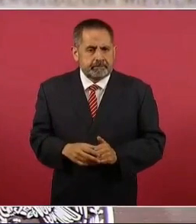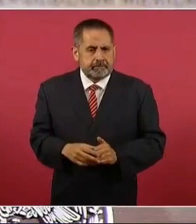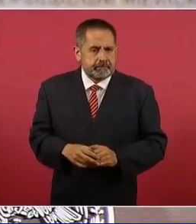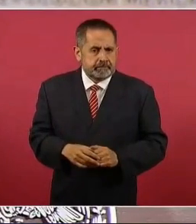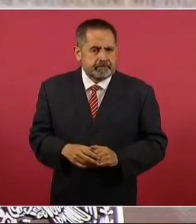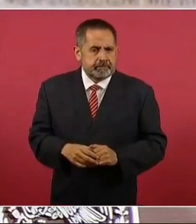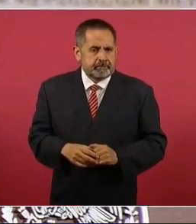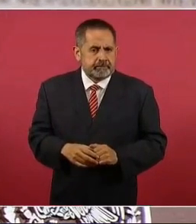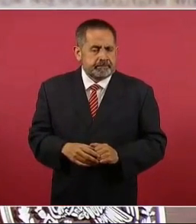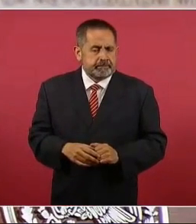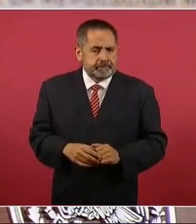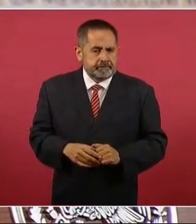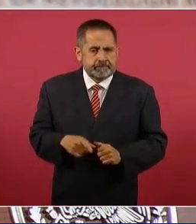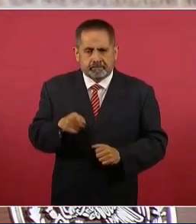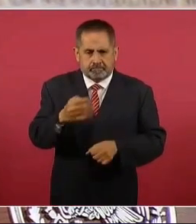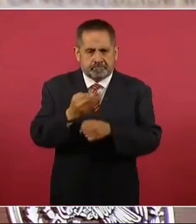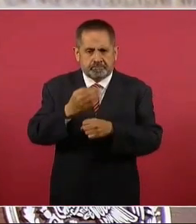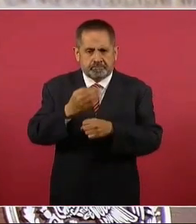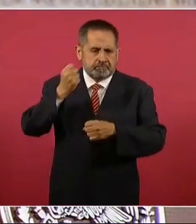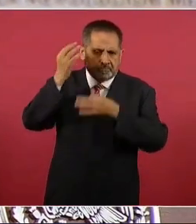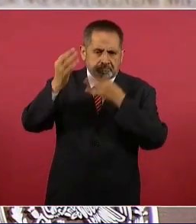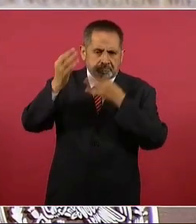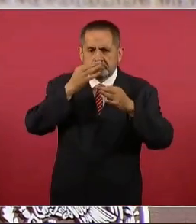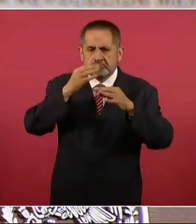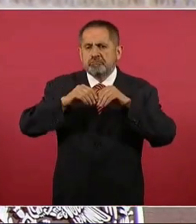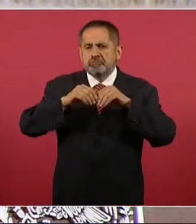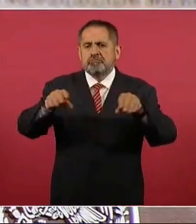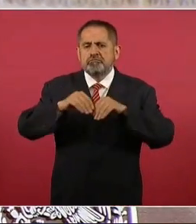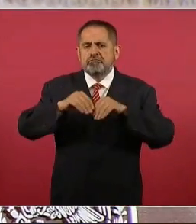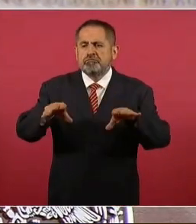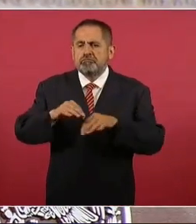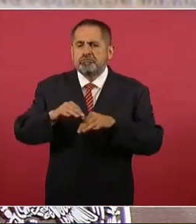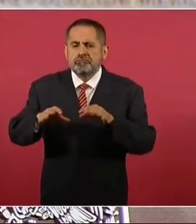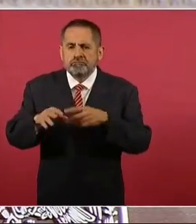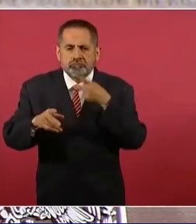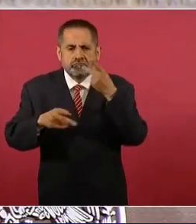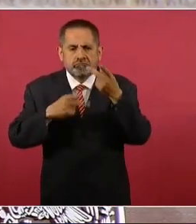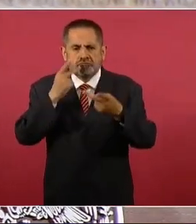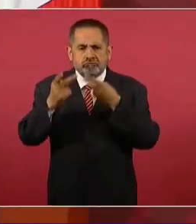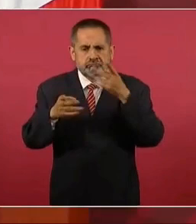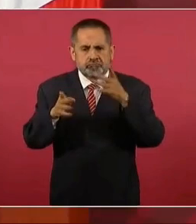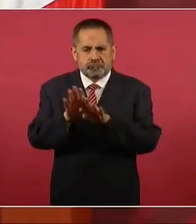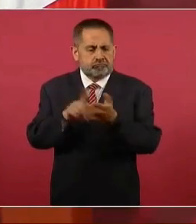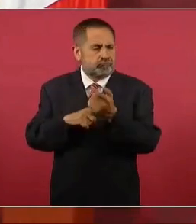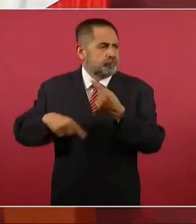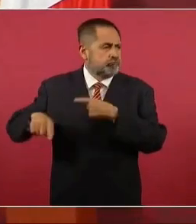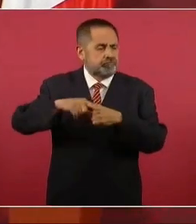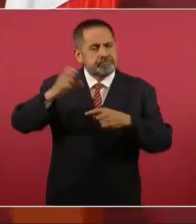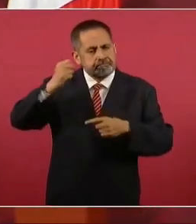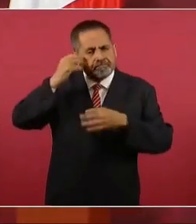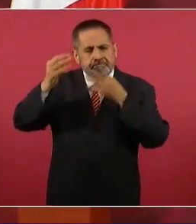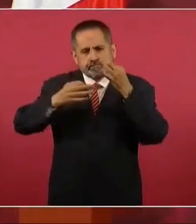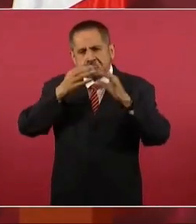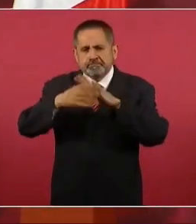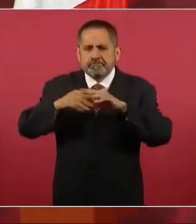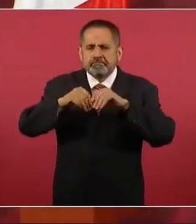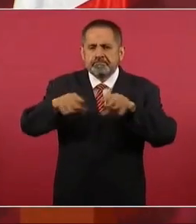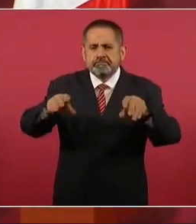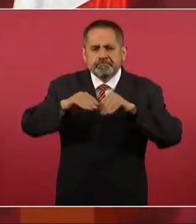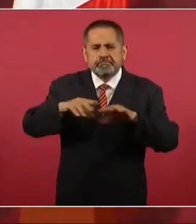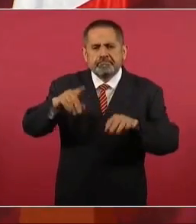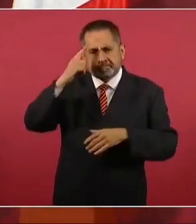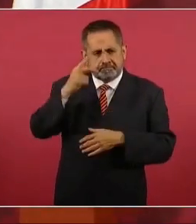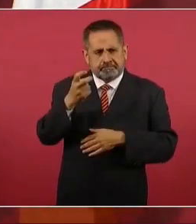estas ruedas de prensa, estos diálogos circulares, estas mañaneras,